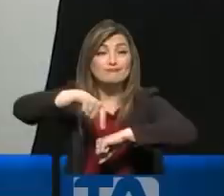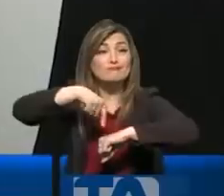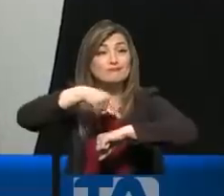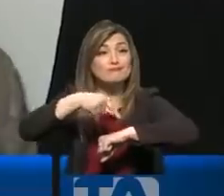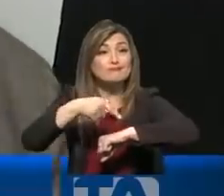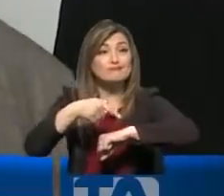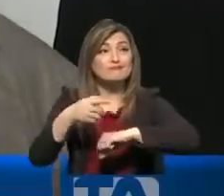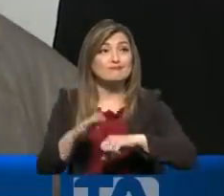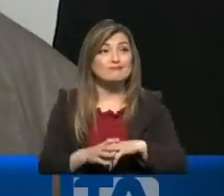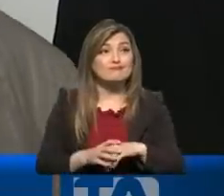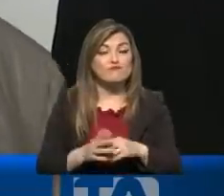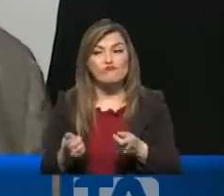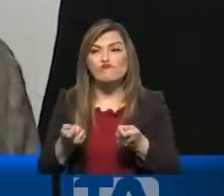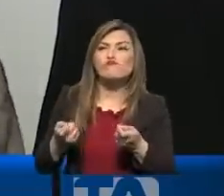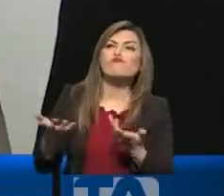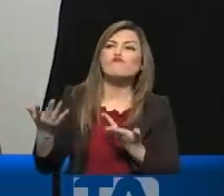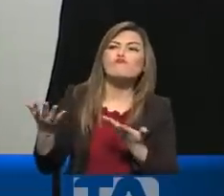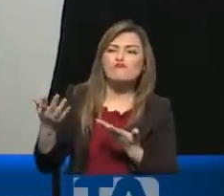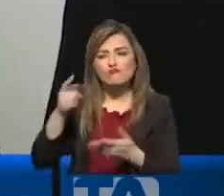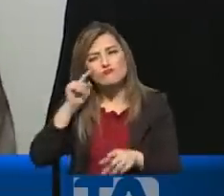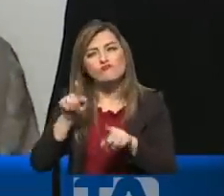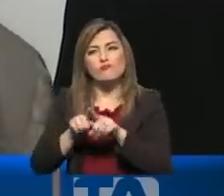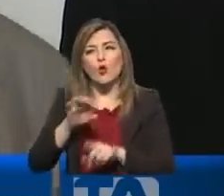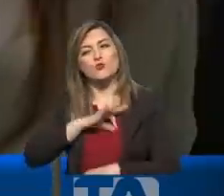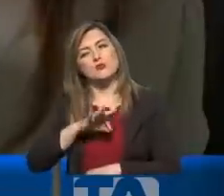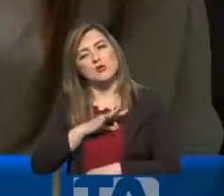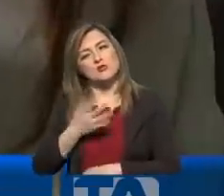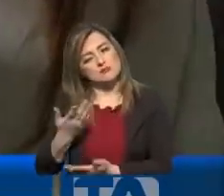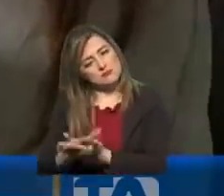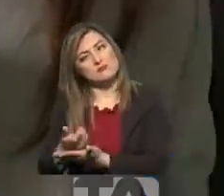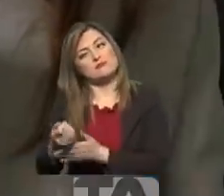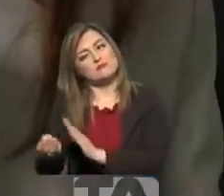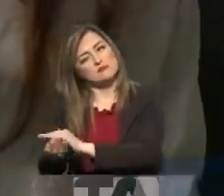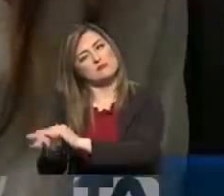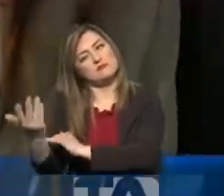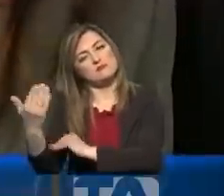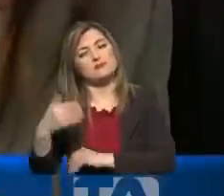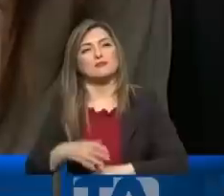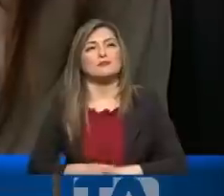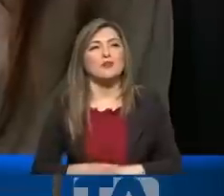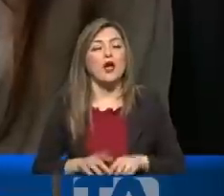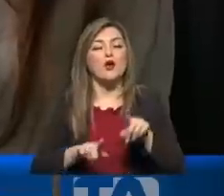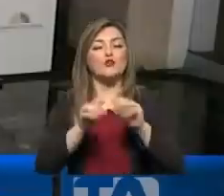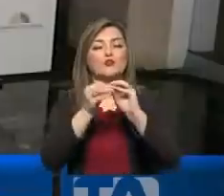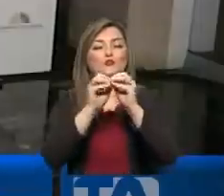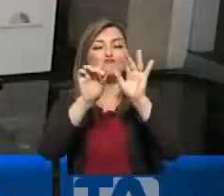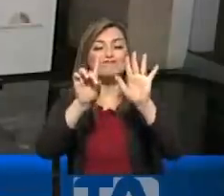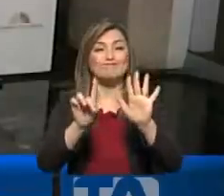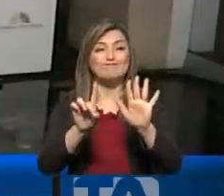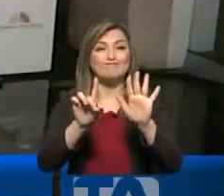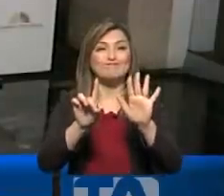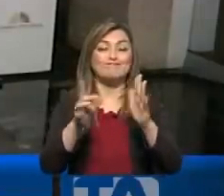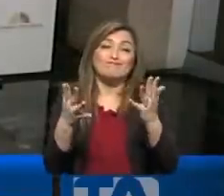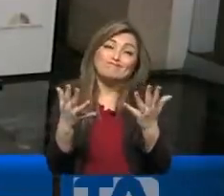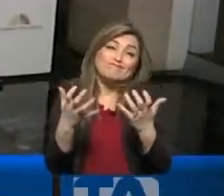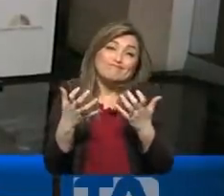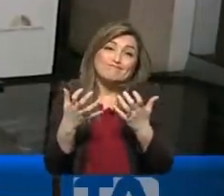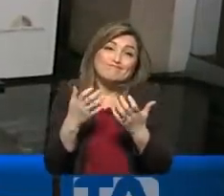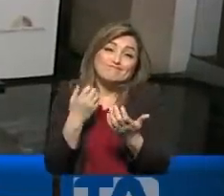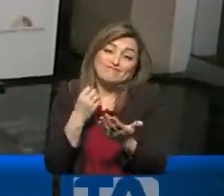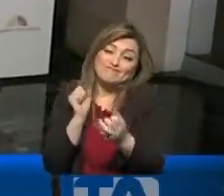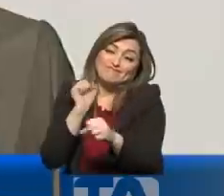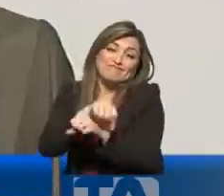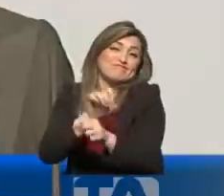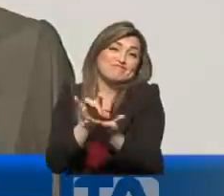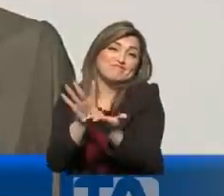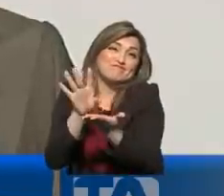maniobrar, comprar conciencias. Aunque algunos asambleístas del PSC ya se hacen a la idea de que los dejarán por